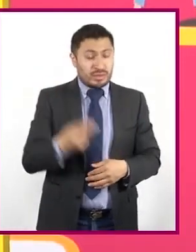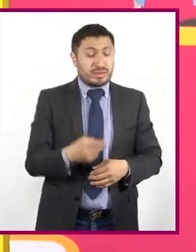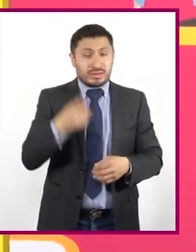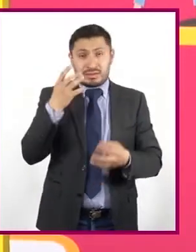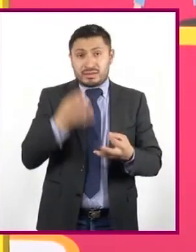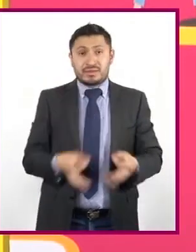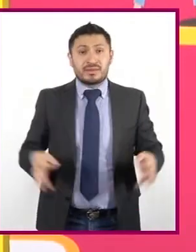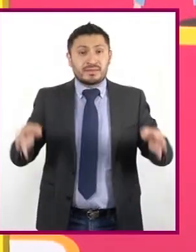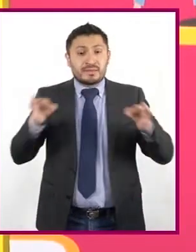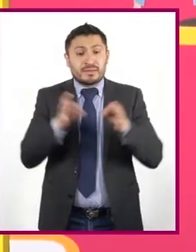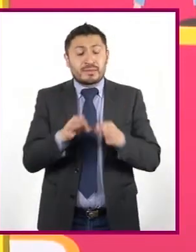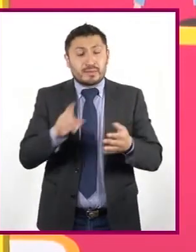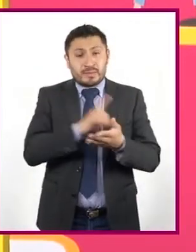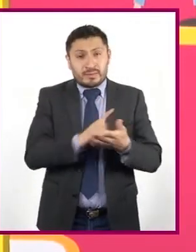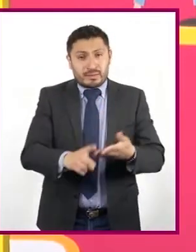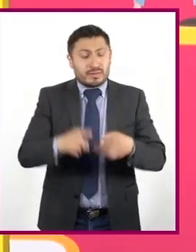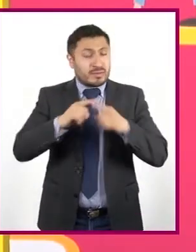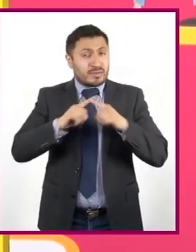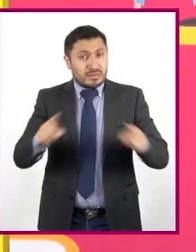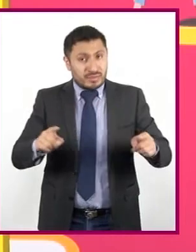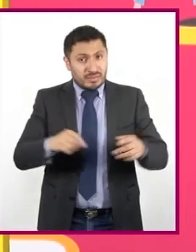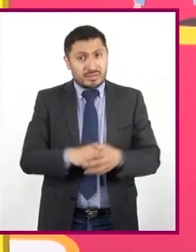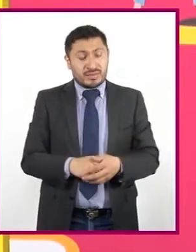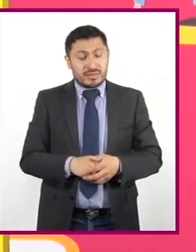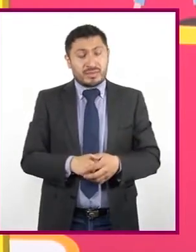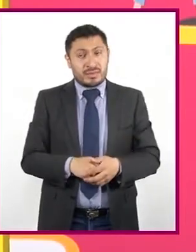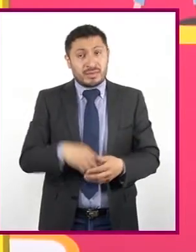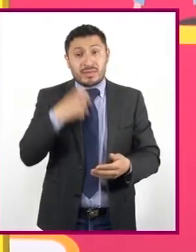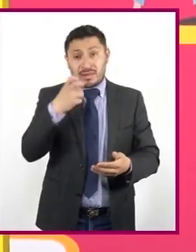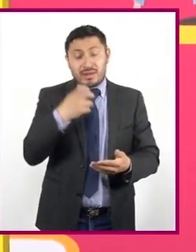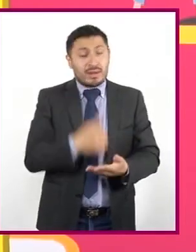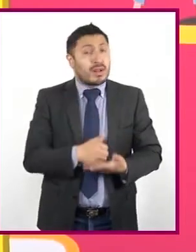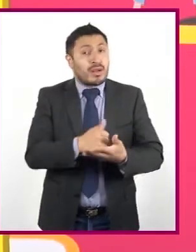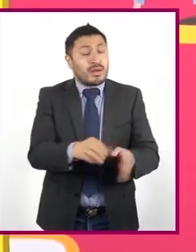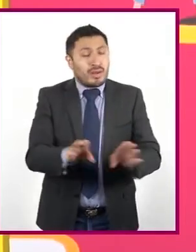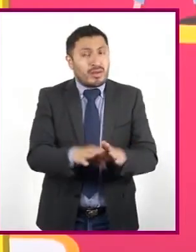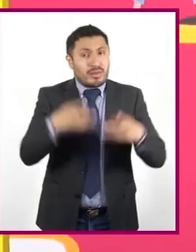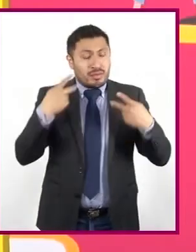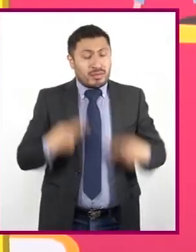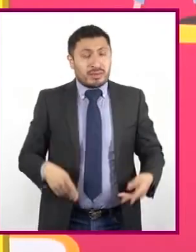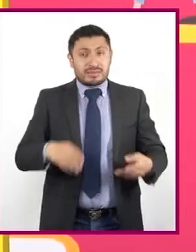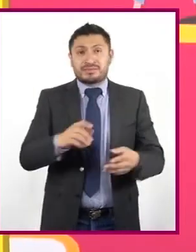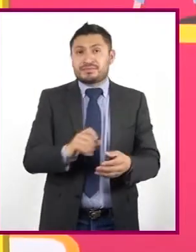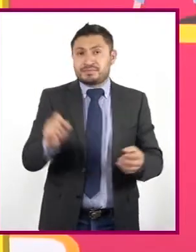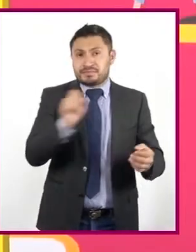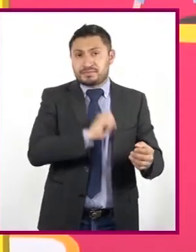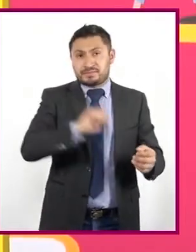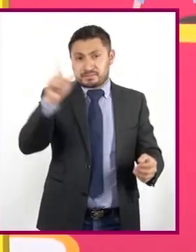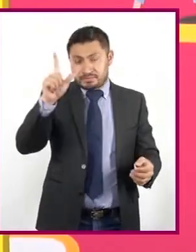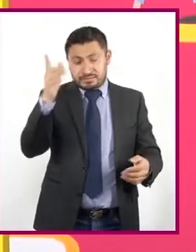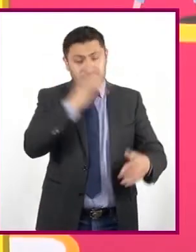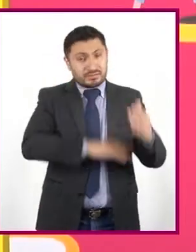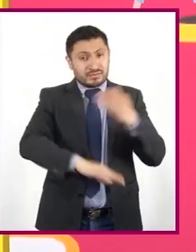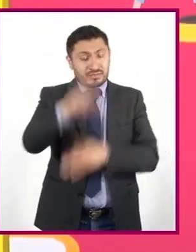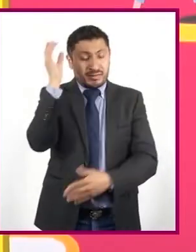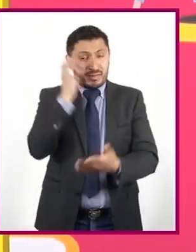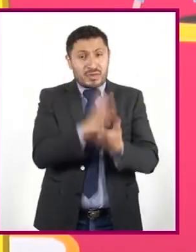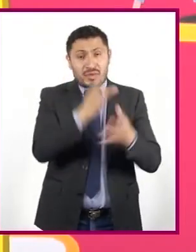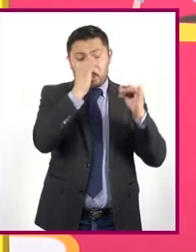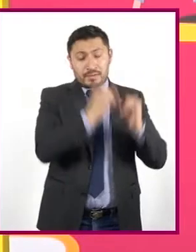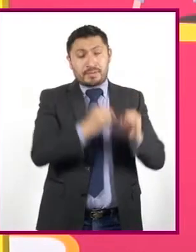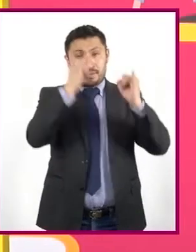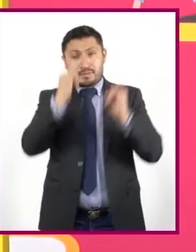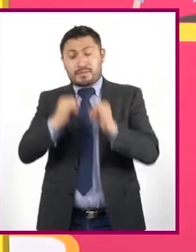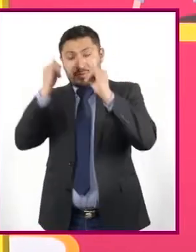orden. El derecho a ser diferentes nos permite realizarnos como personas únicas que se definen a sí